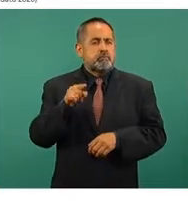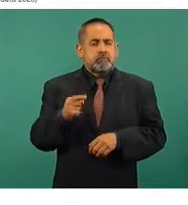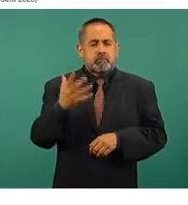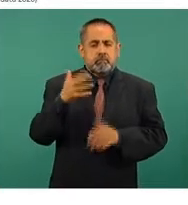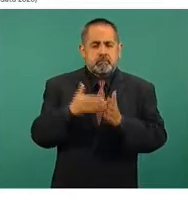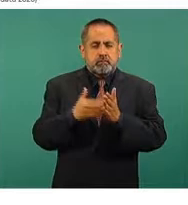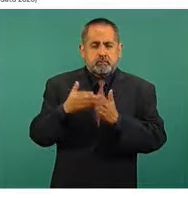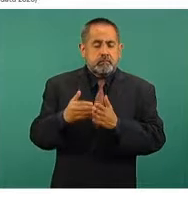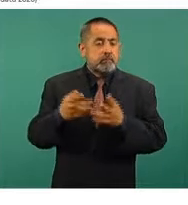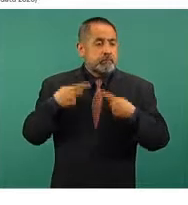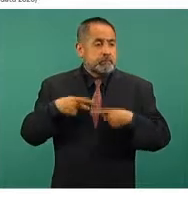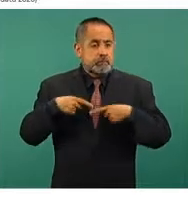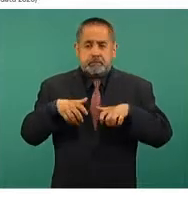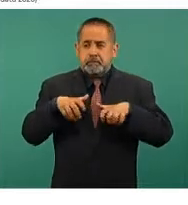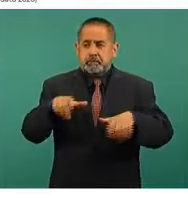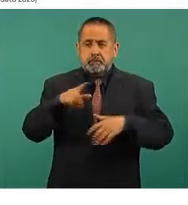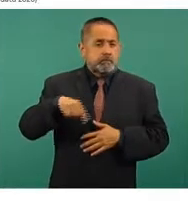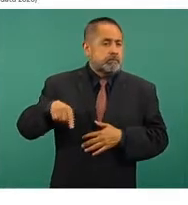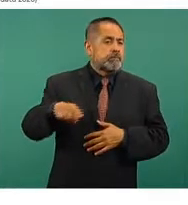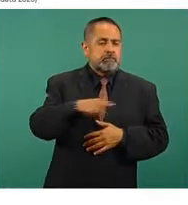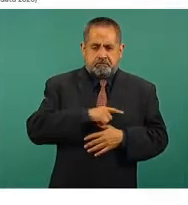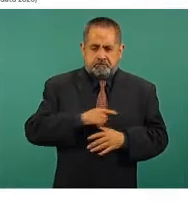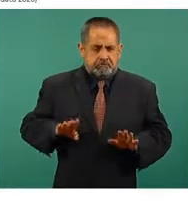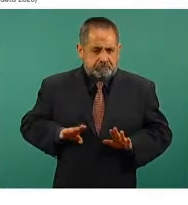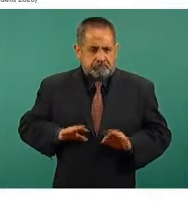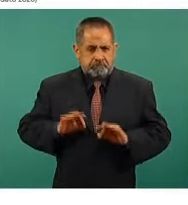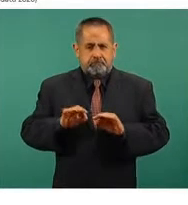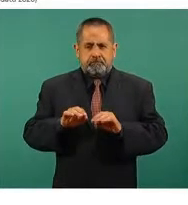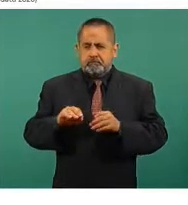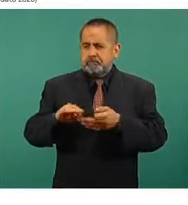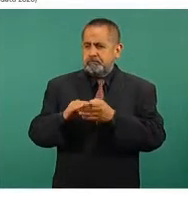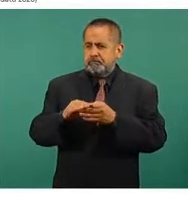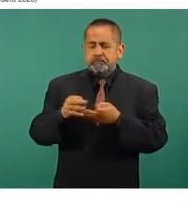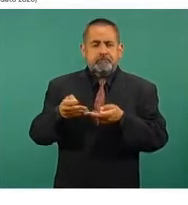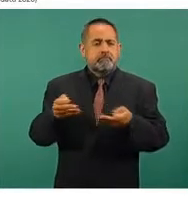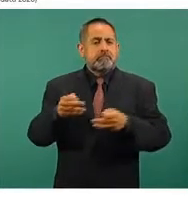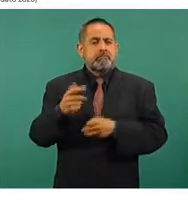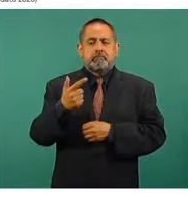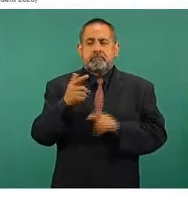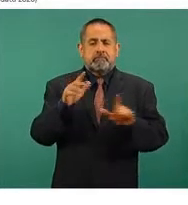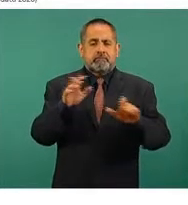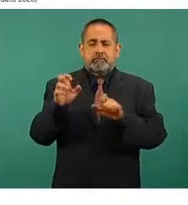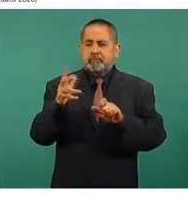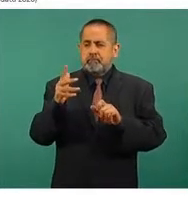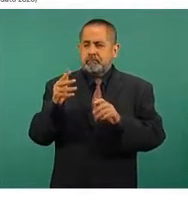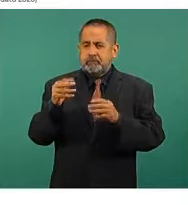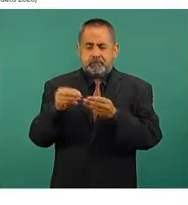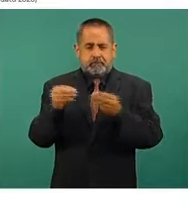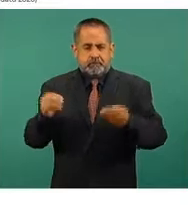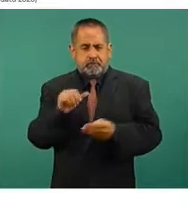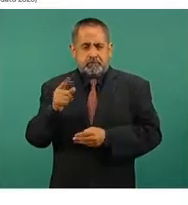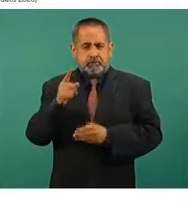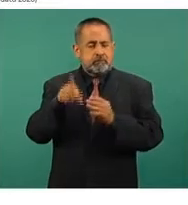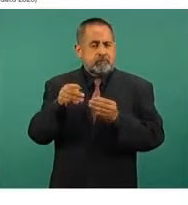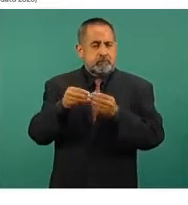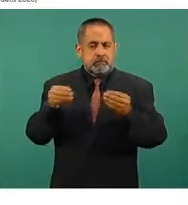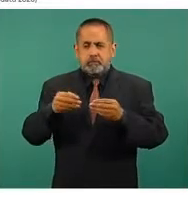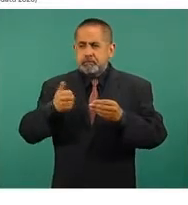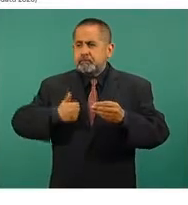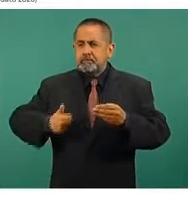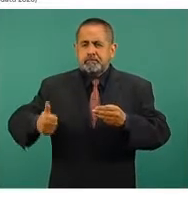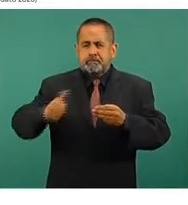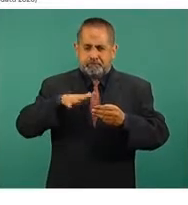1.5 millones de pobladores, igual en los mismos radios de 750 metros a 1,5 kilómetros en relación a cada una de